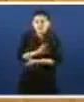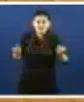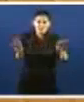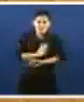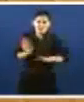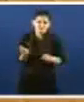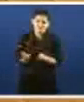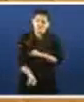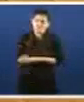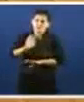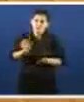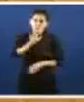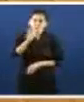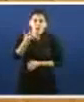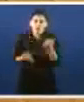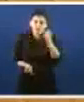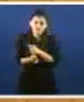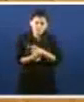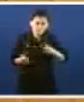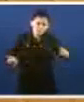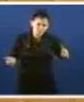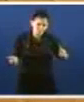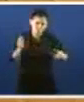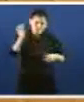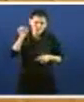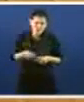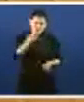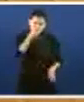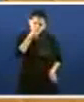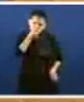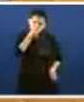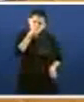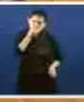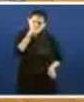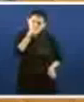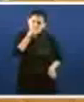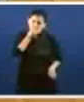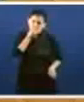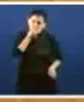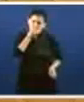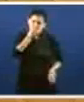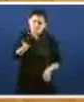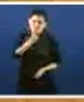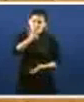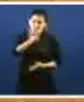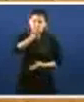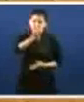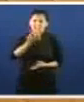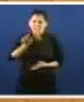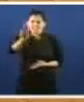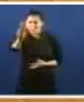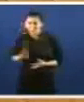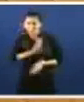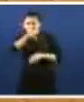porque están conseguindo que sean cada vez máis pois anuncian unha RPT na Consejería de Traballo e Benestar donde se fala de